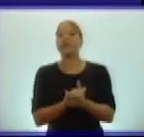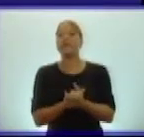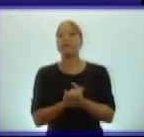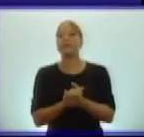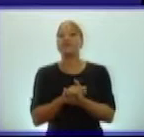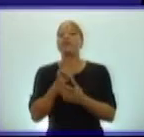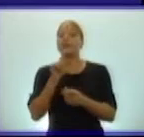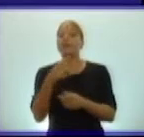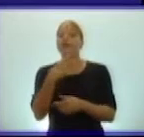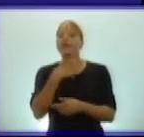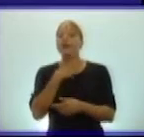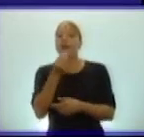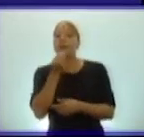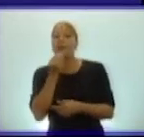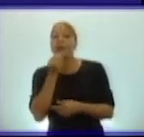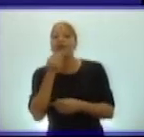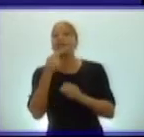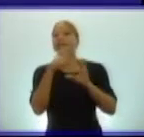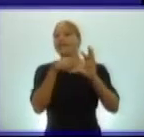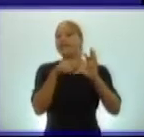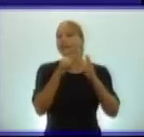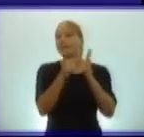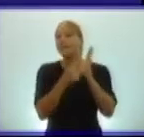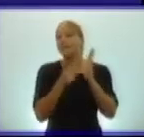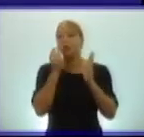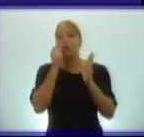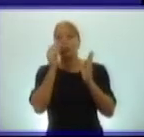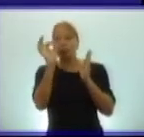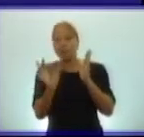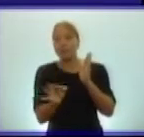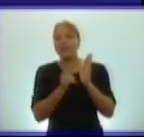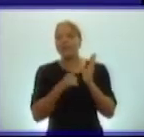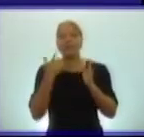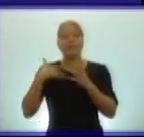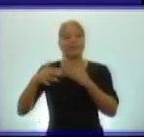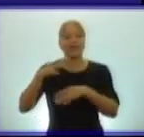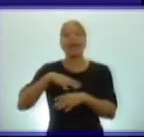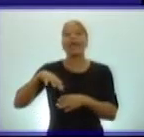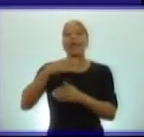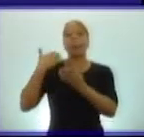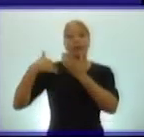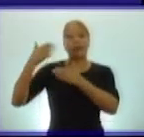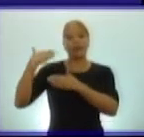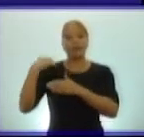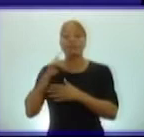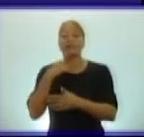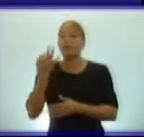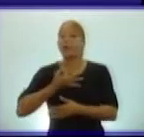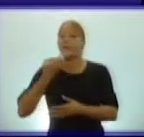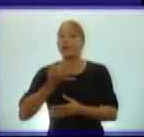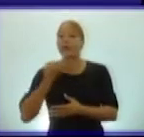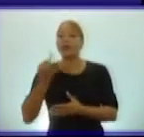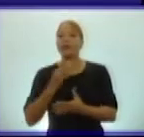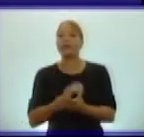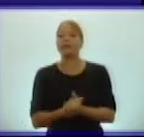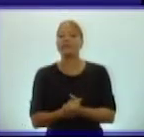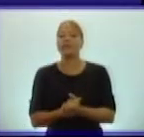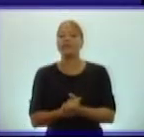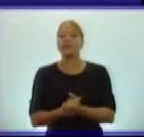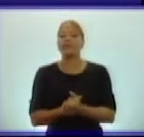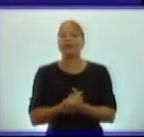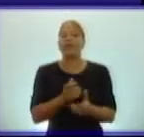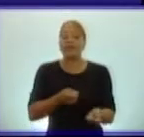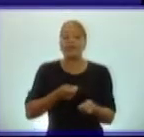ustedes puedan describir las escenas de la vida de los hombres en el señorío feudo. Vamos a explicar, como les decía, la renta en trabajo y en